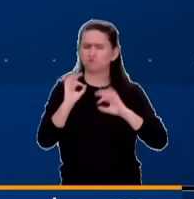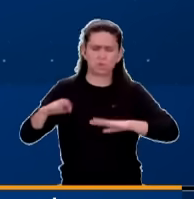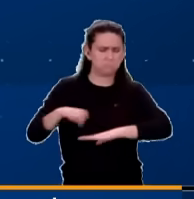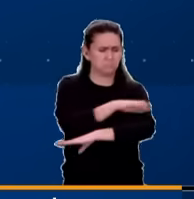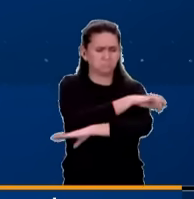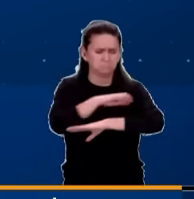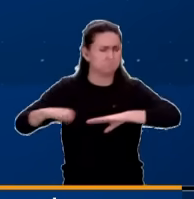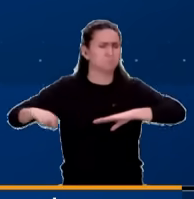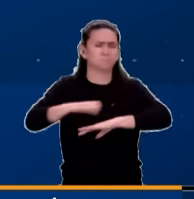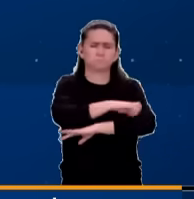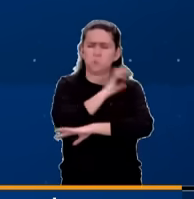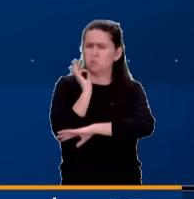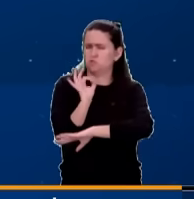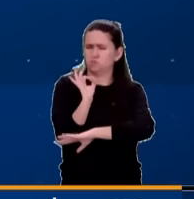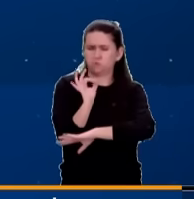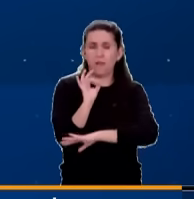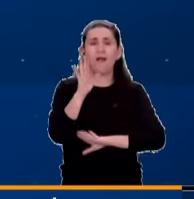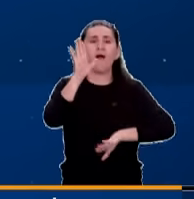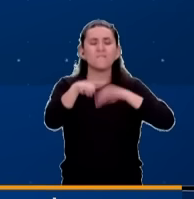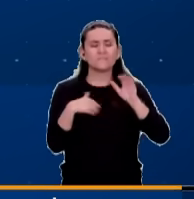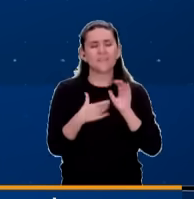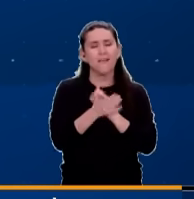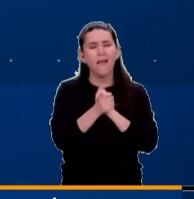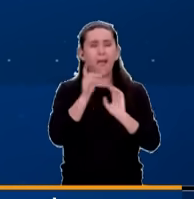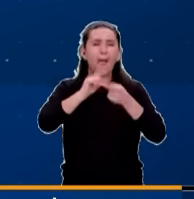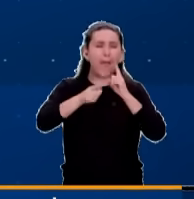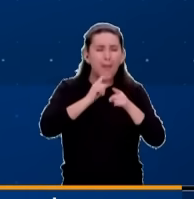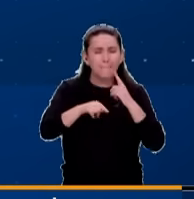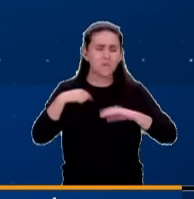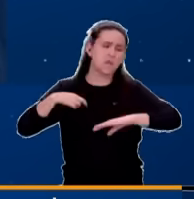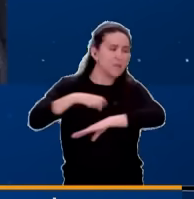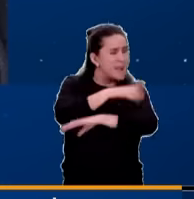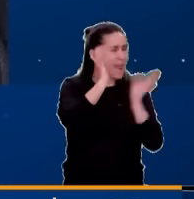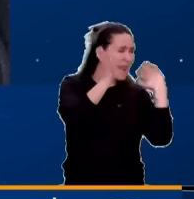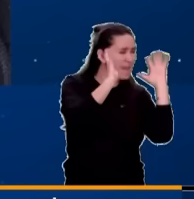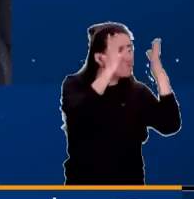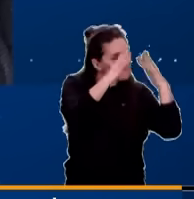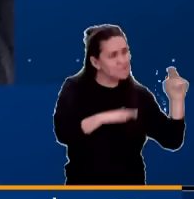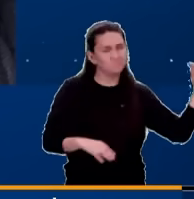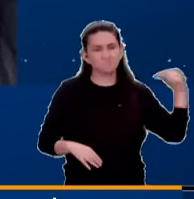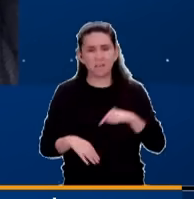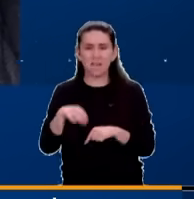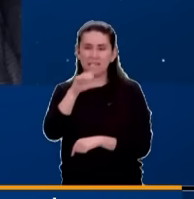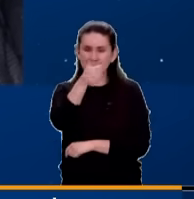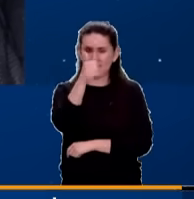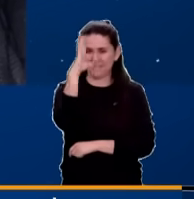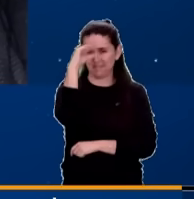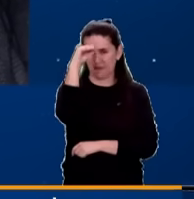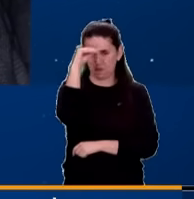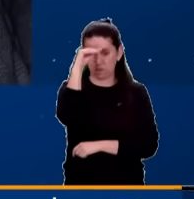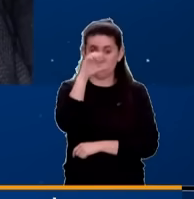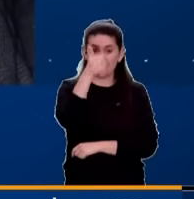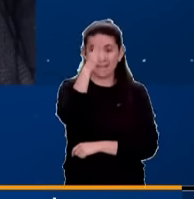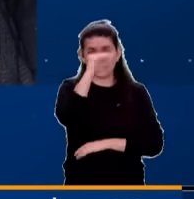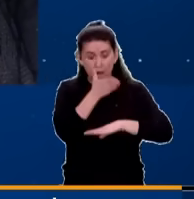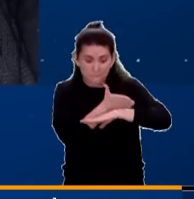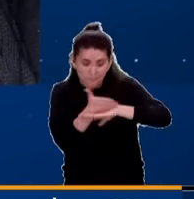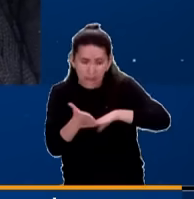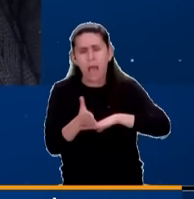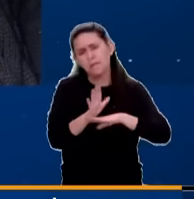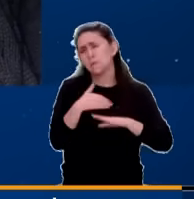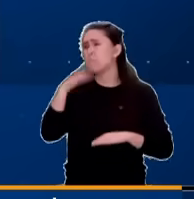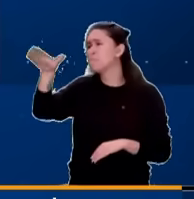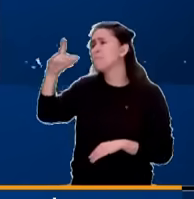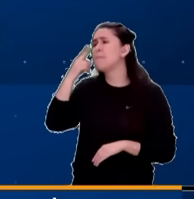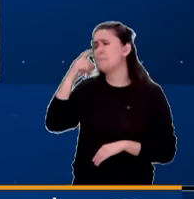veces salía a visitar a las amigas, llegaba a las 10. Cuando ya pasaba esa hora, sí, ella me llamaba para que yo la iba y